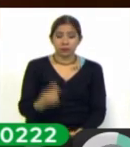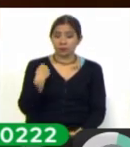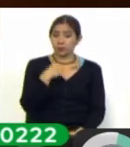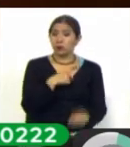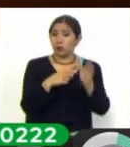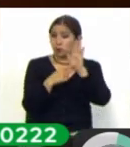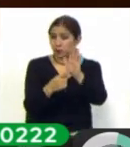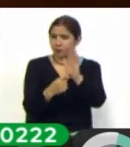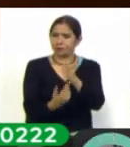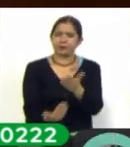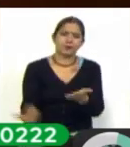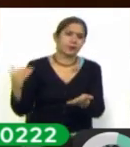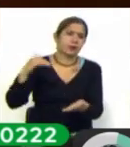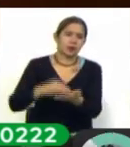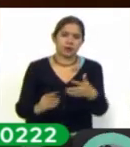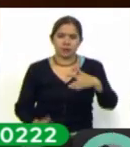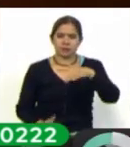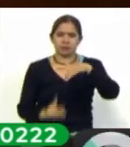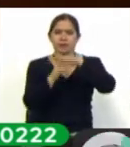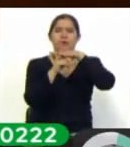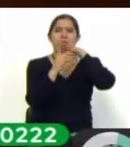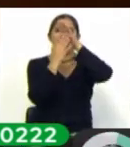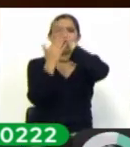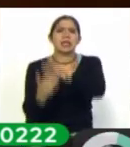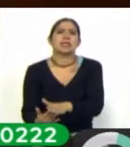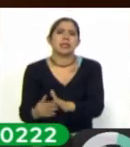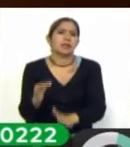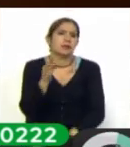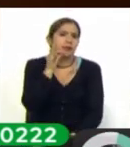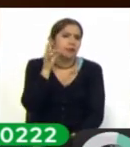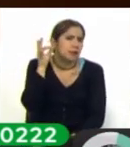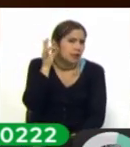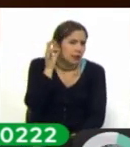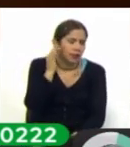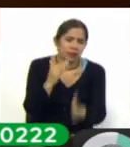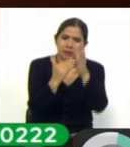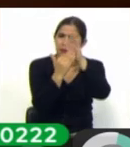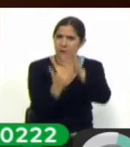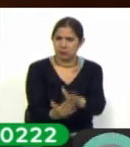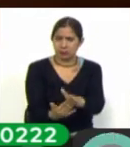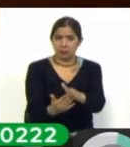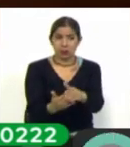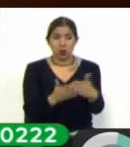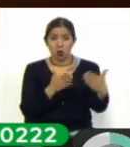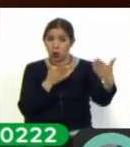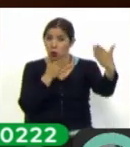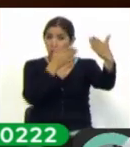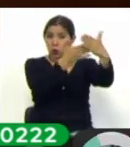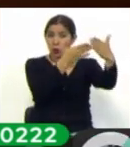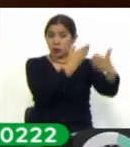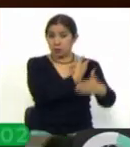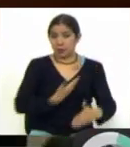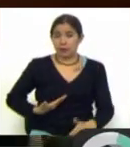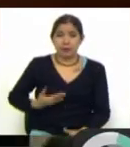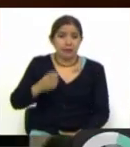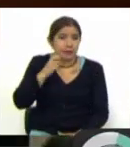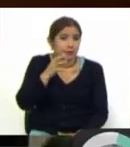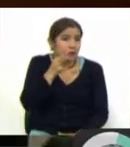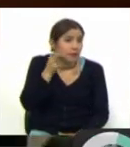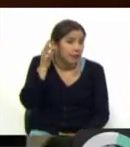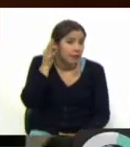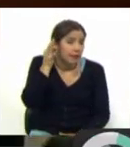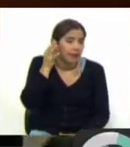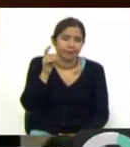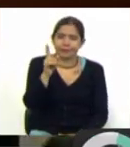racismo y la discriminación. Una agresión no a un presidente indígena, sino a